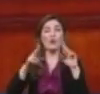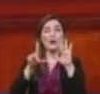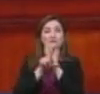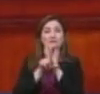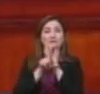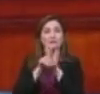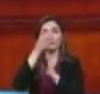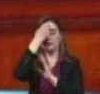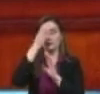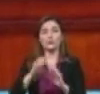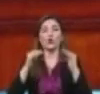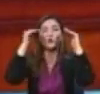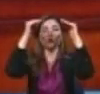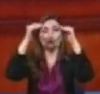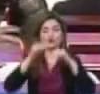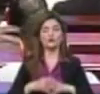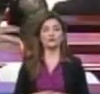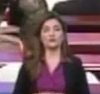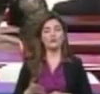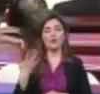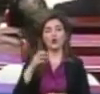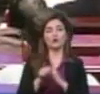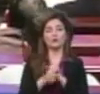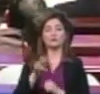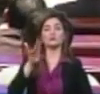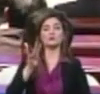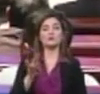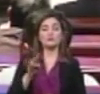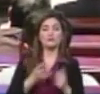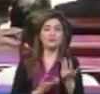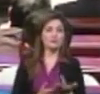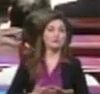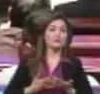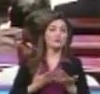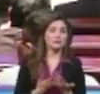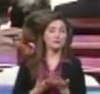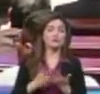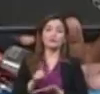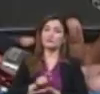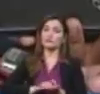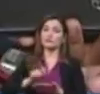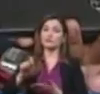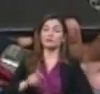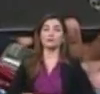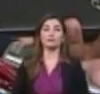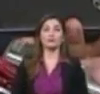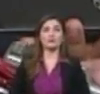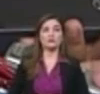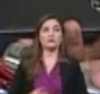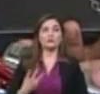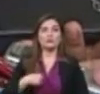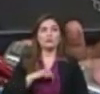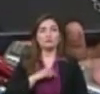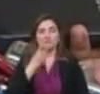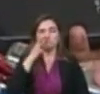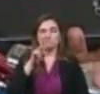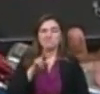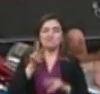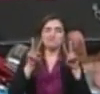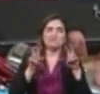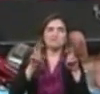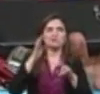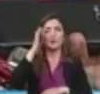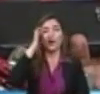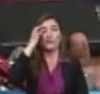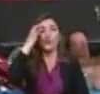Ley Orgánica de Educación Superior, que desde el 2016 esperan por ser admitidas. Vemos con preocupación y